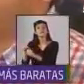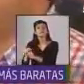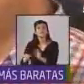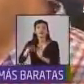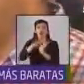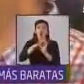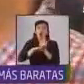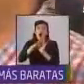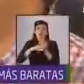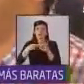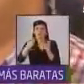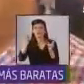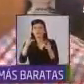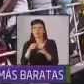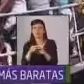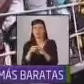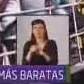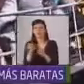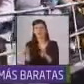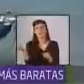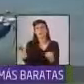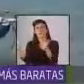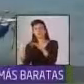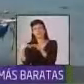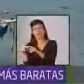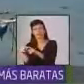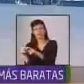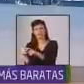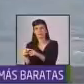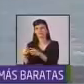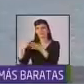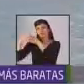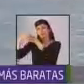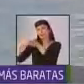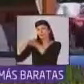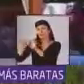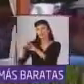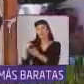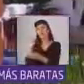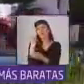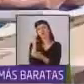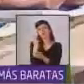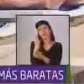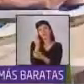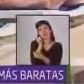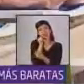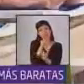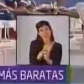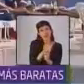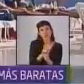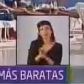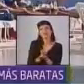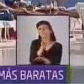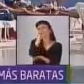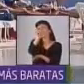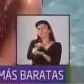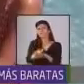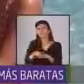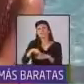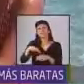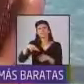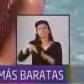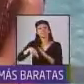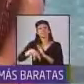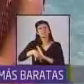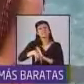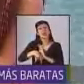oferta para poder llenar el crucero, digamos. Llave de cruceros desde 12 mil pesos diarios, pasajes en avión a Chiloé desde